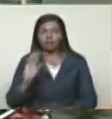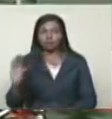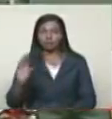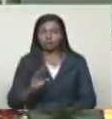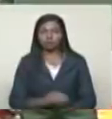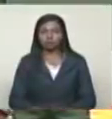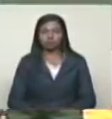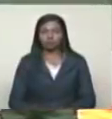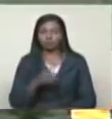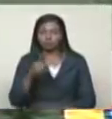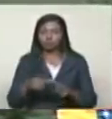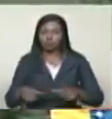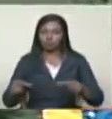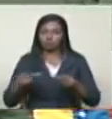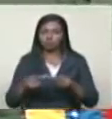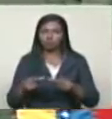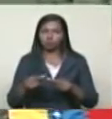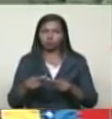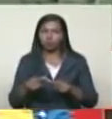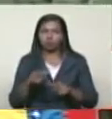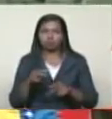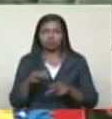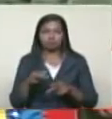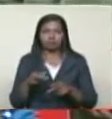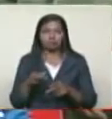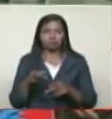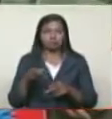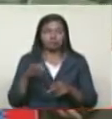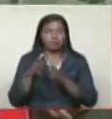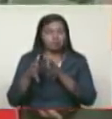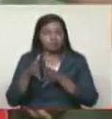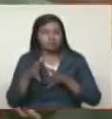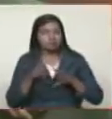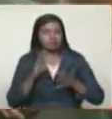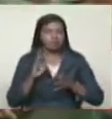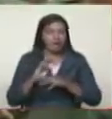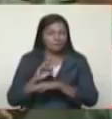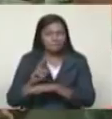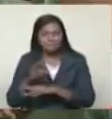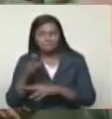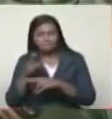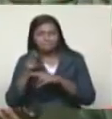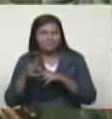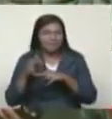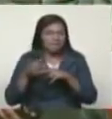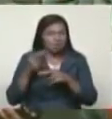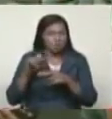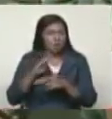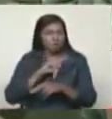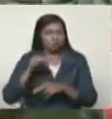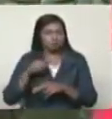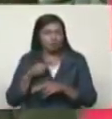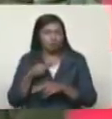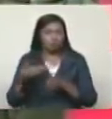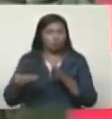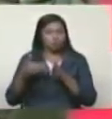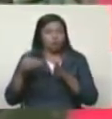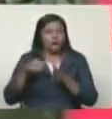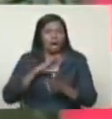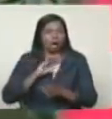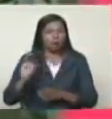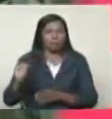este escenario de amenazas y de agresiones externas que atentan contra la soberanía de